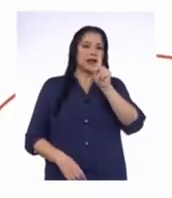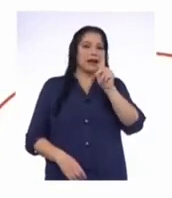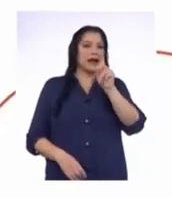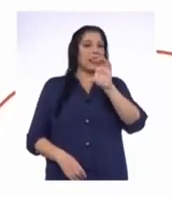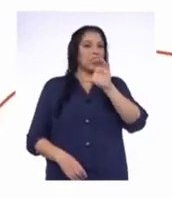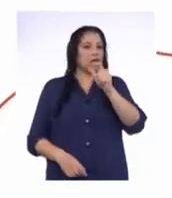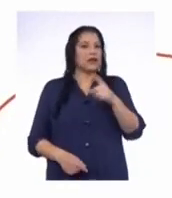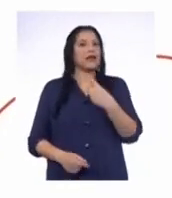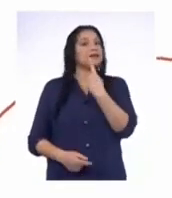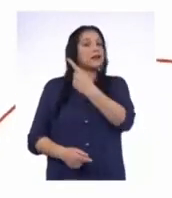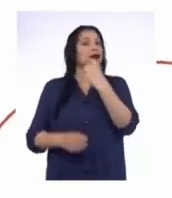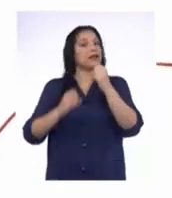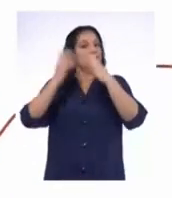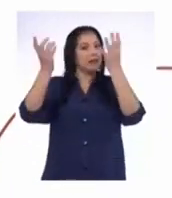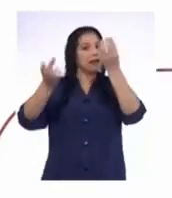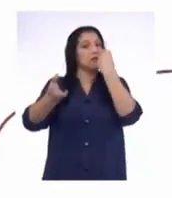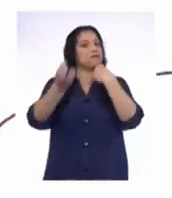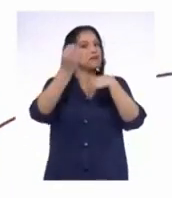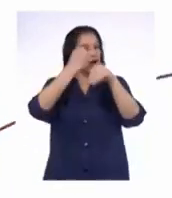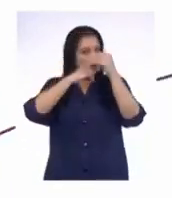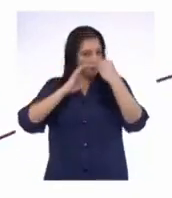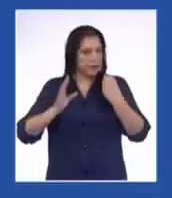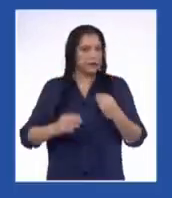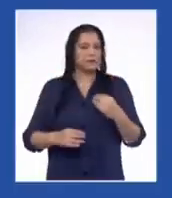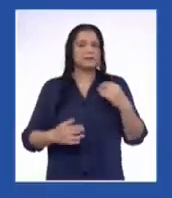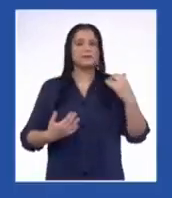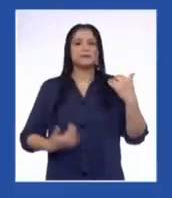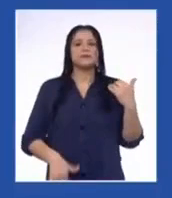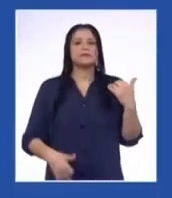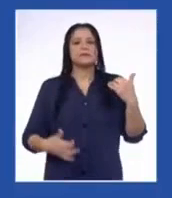diarias.